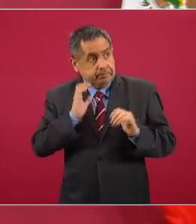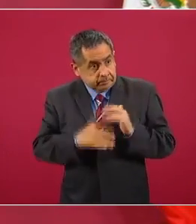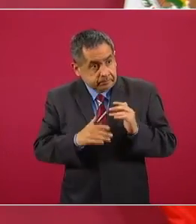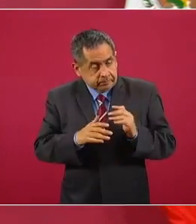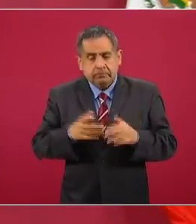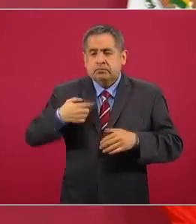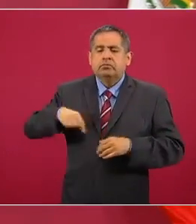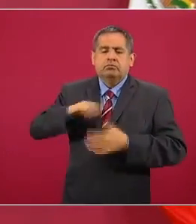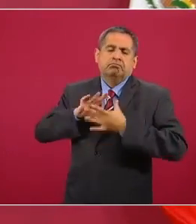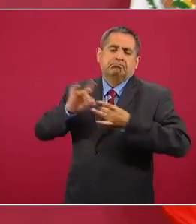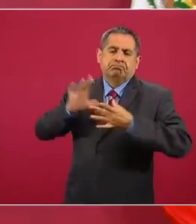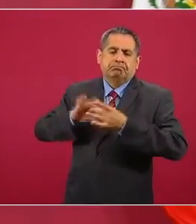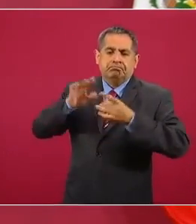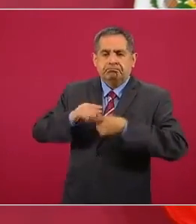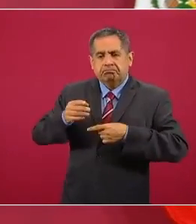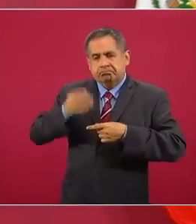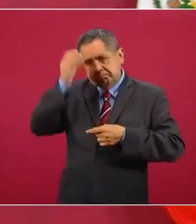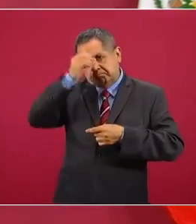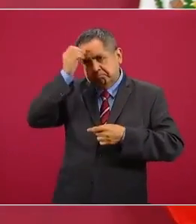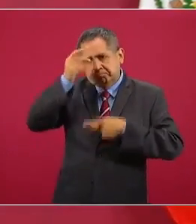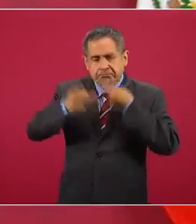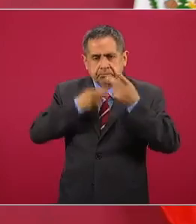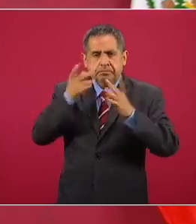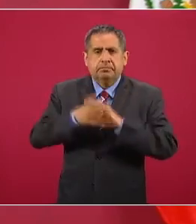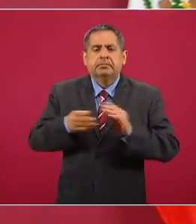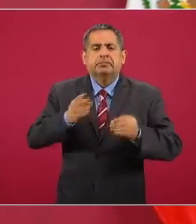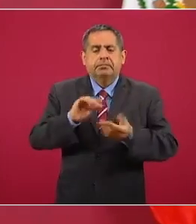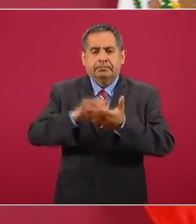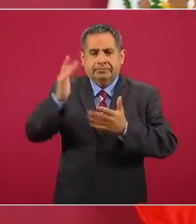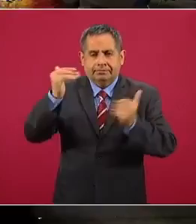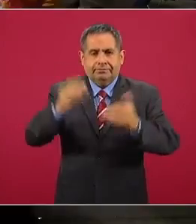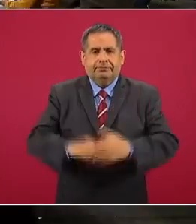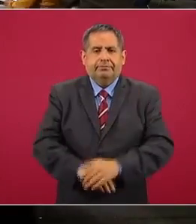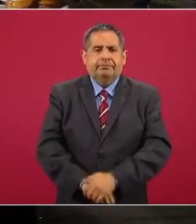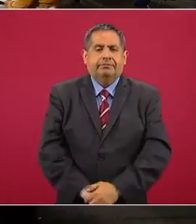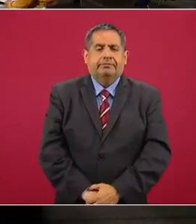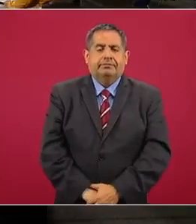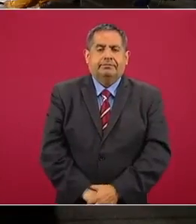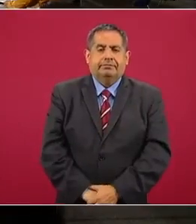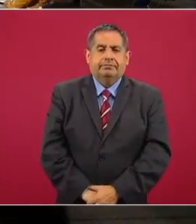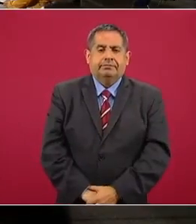entonces vamos a pronunciarnos. Bueno, muchas gracias.